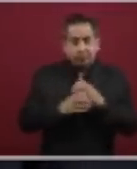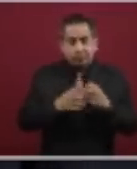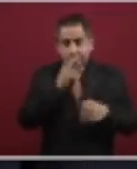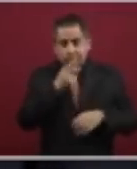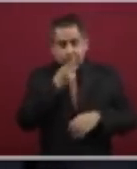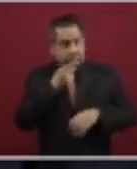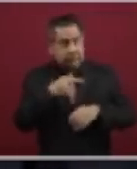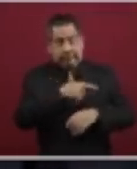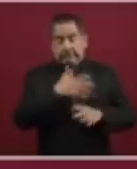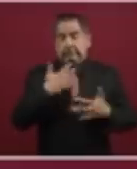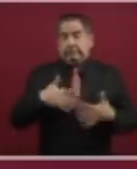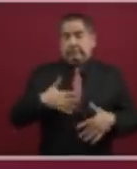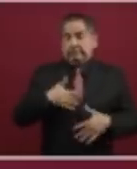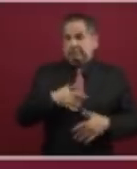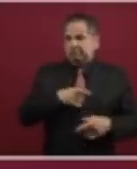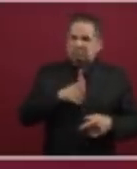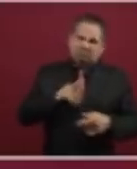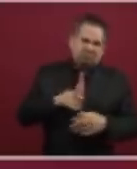de todo.